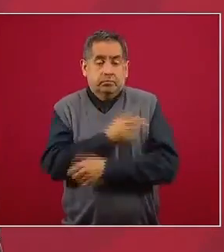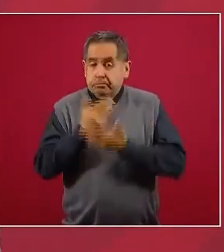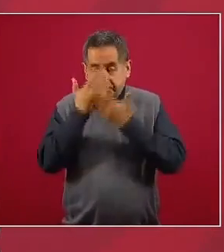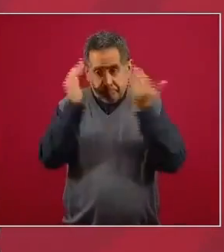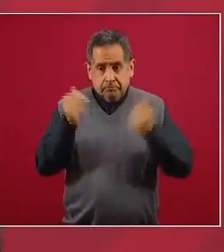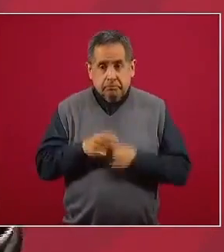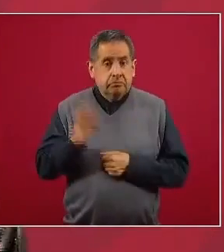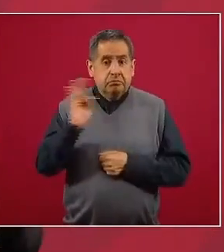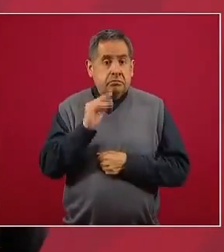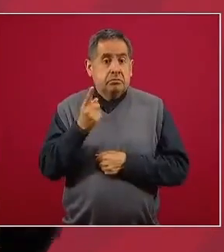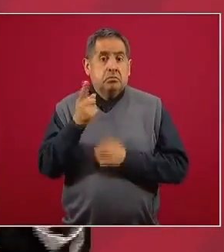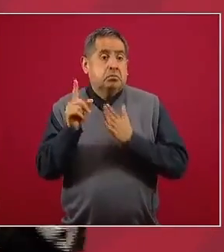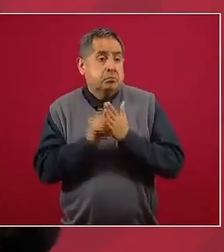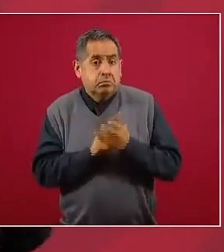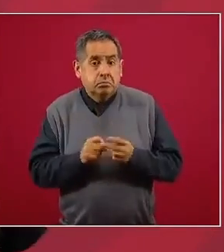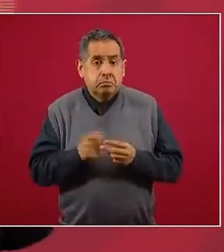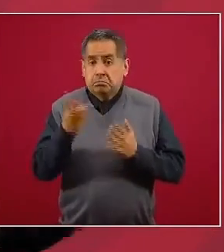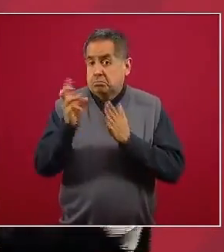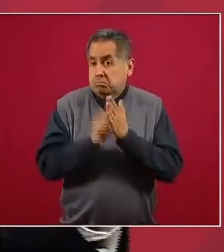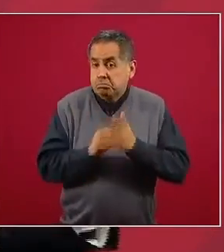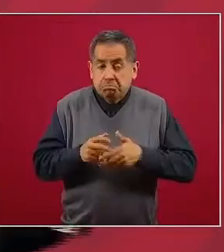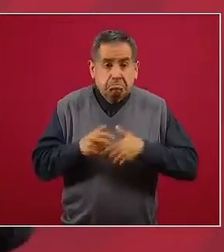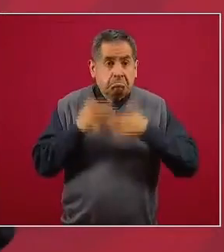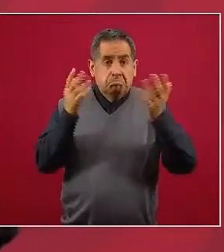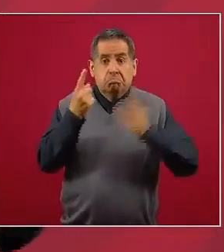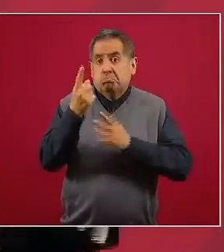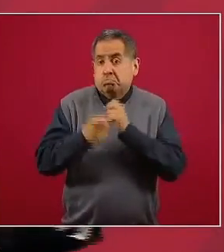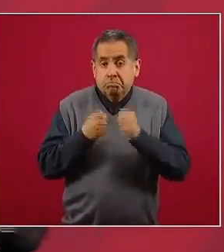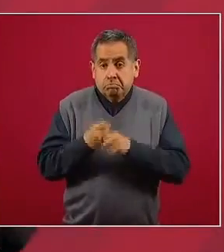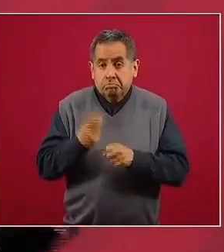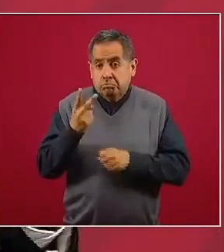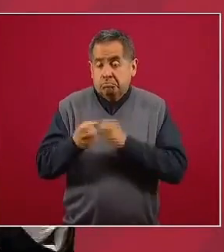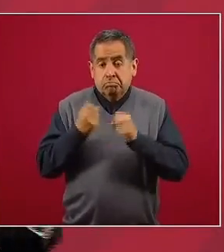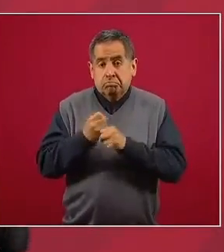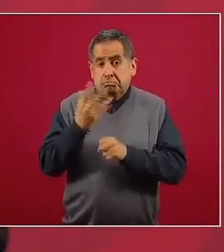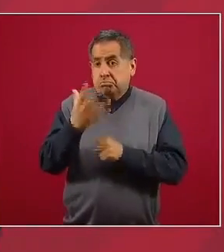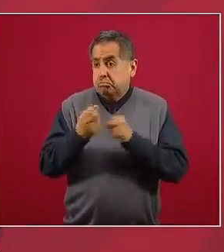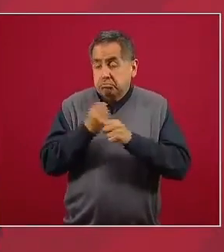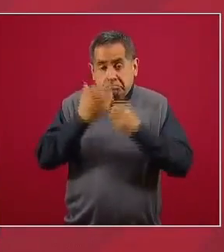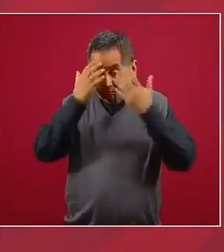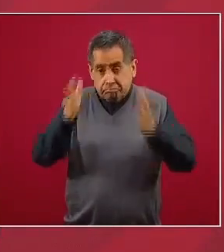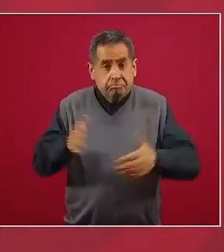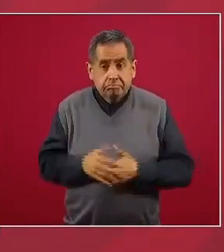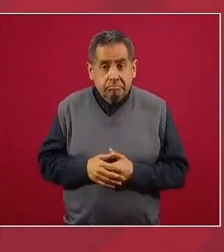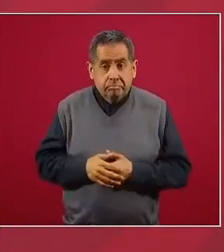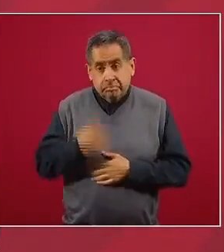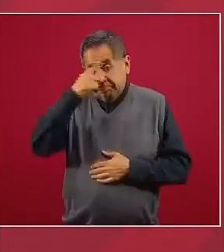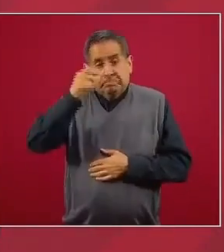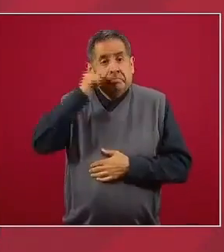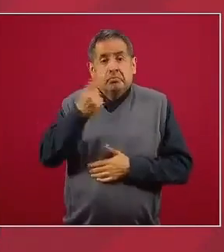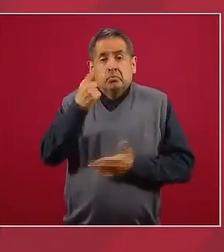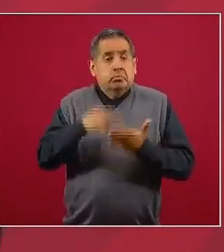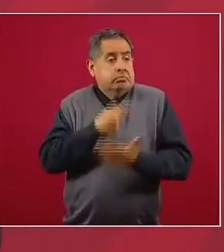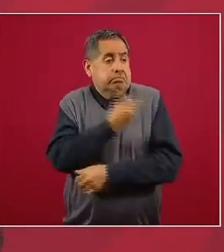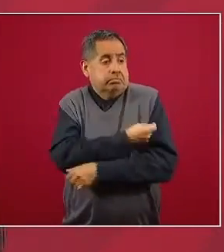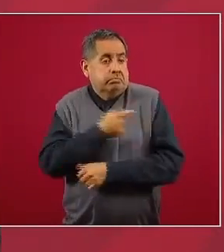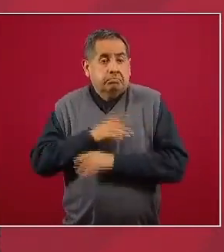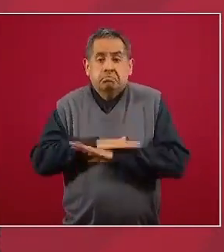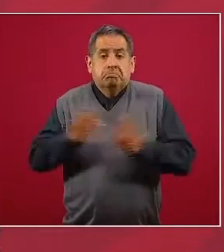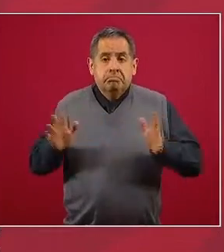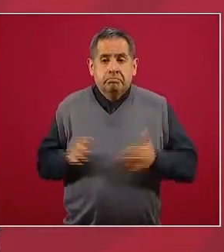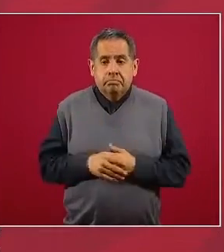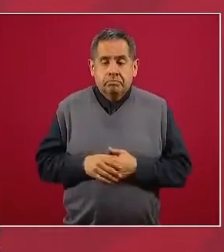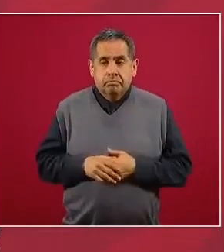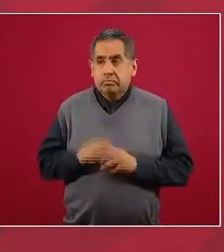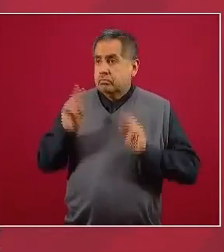durar 1 mes, 2 meses, 3 meses, 1 año, 2 años, 5 años, ser de por vida. En el mundo